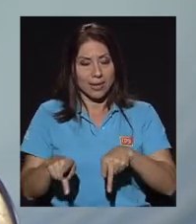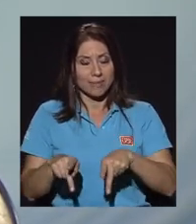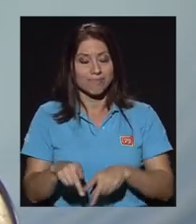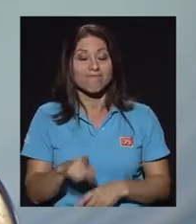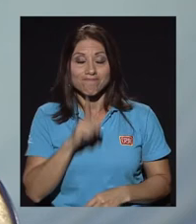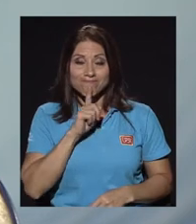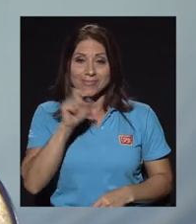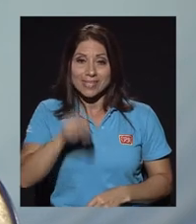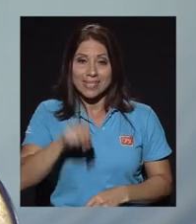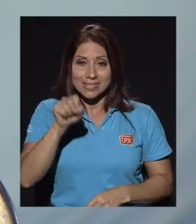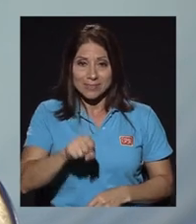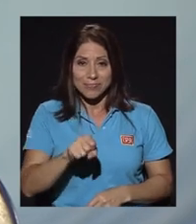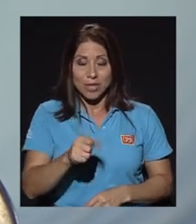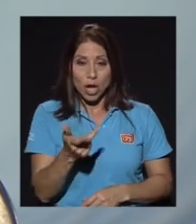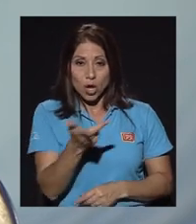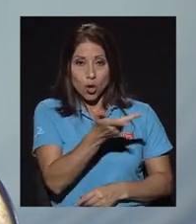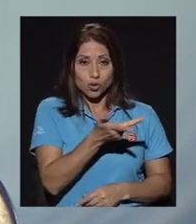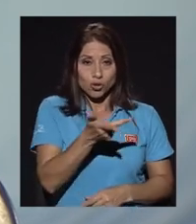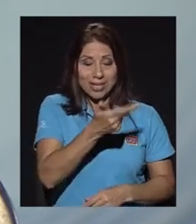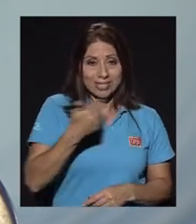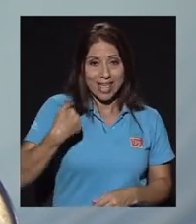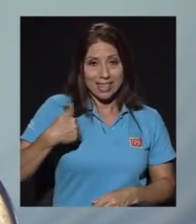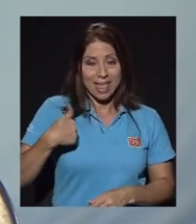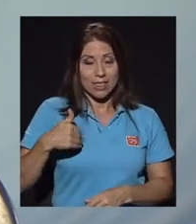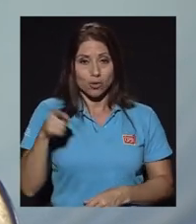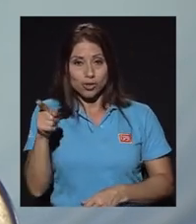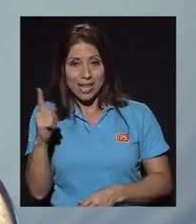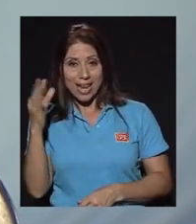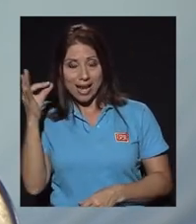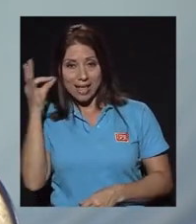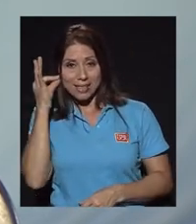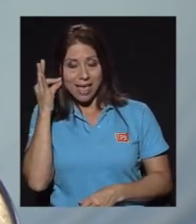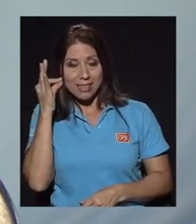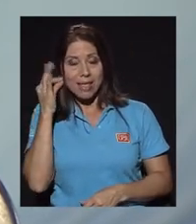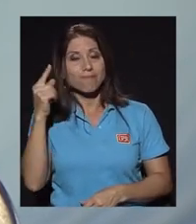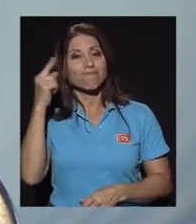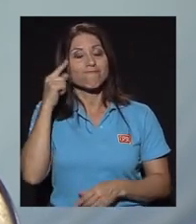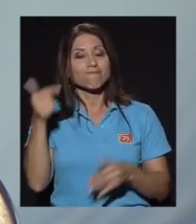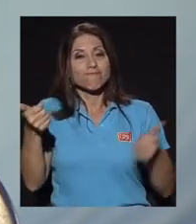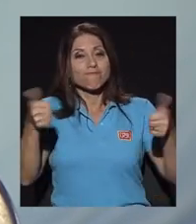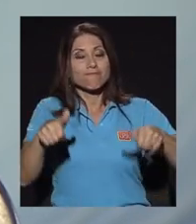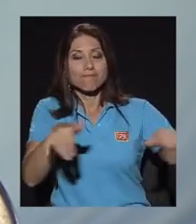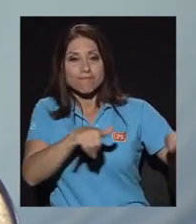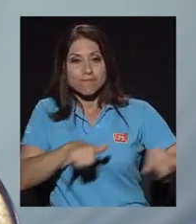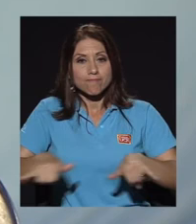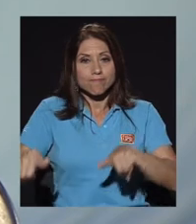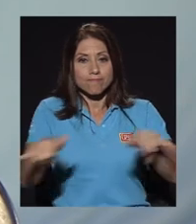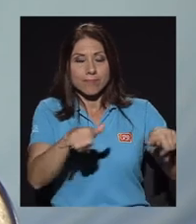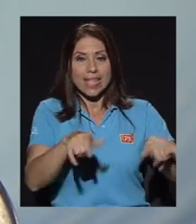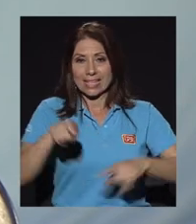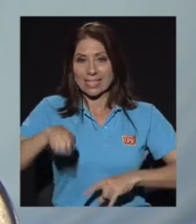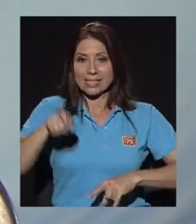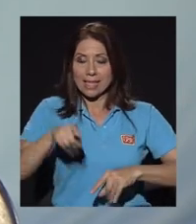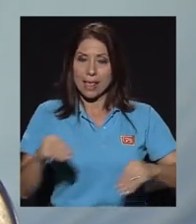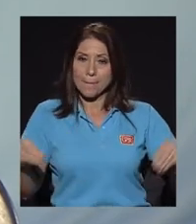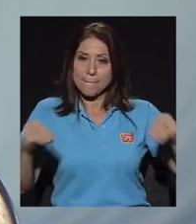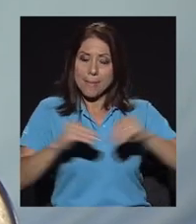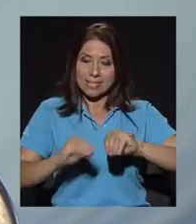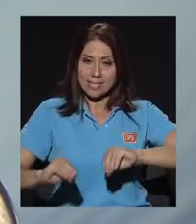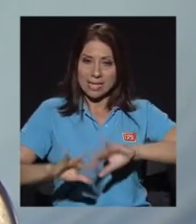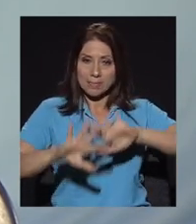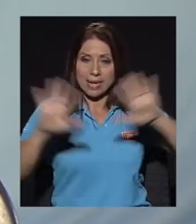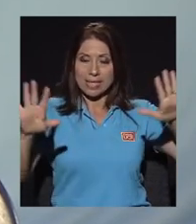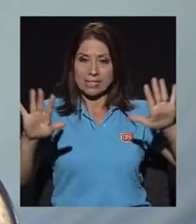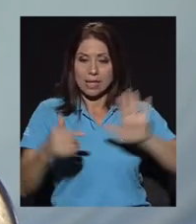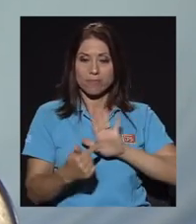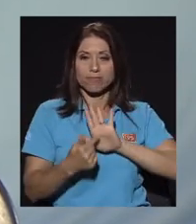efectivamente una de las coincidencias de los tres candidatos y la candidata es la necesidad de mayor transparencia y rendición de cuentas